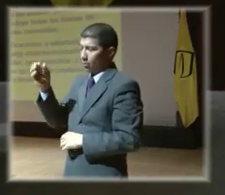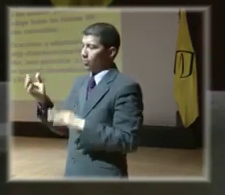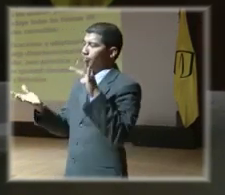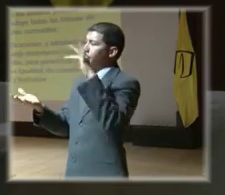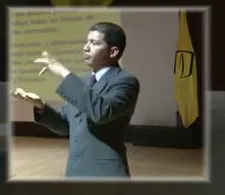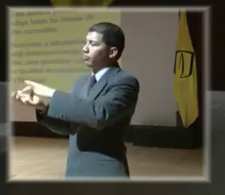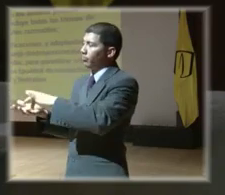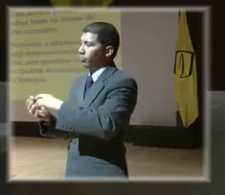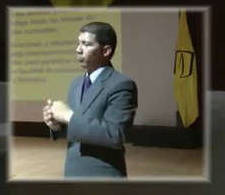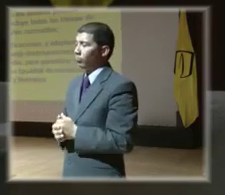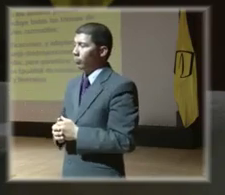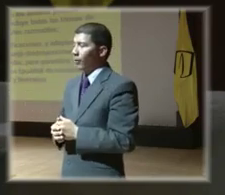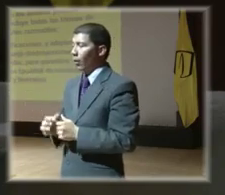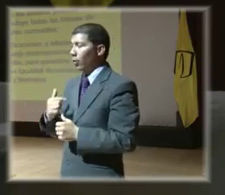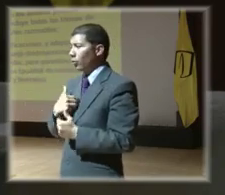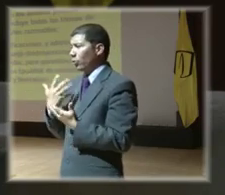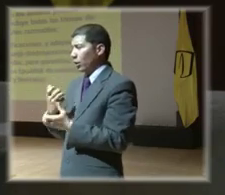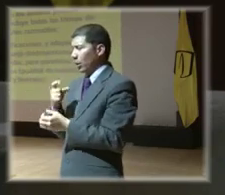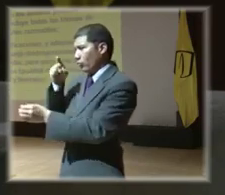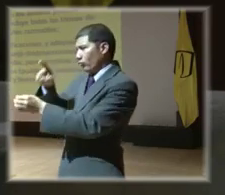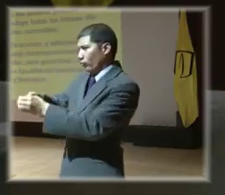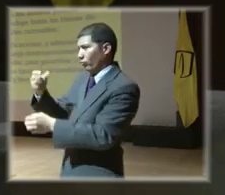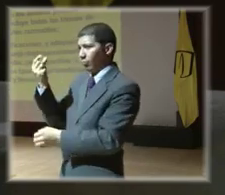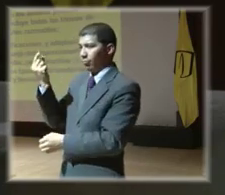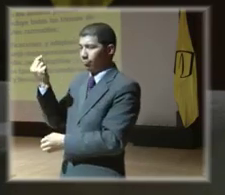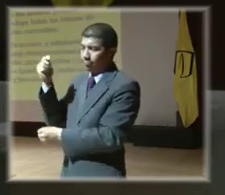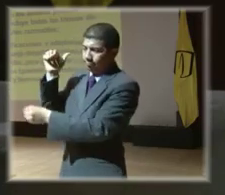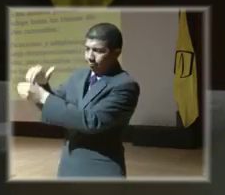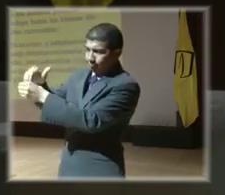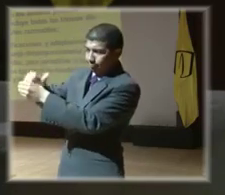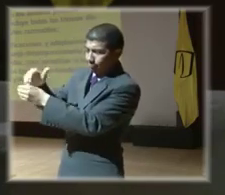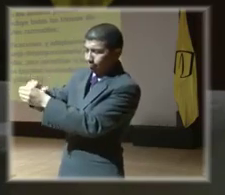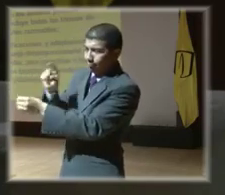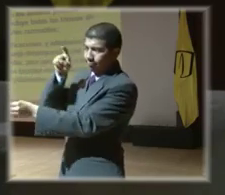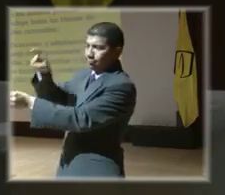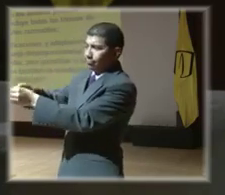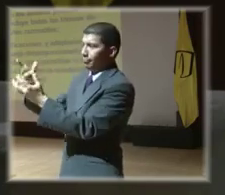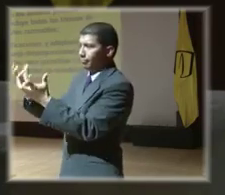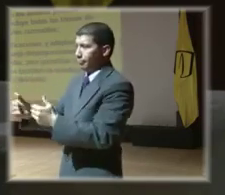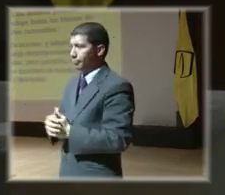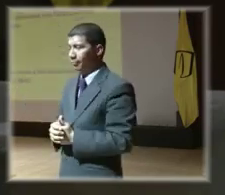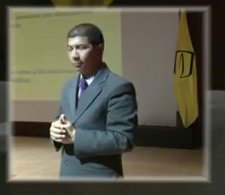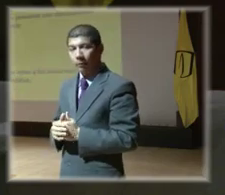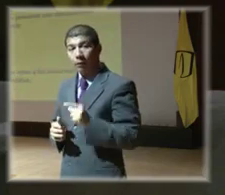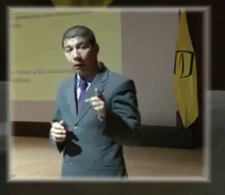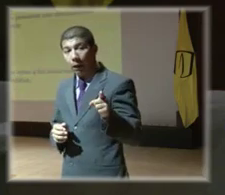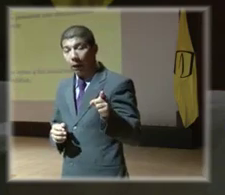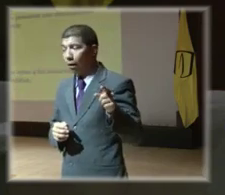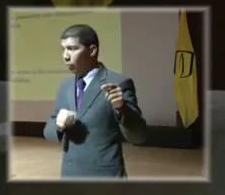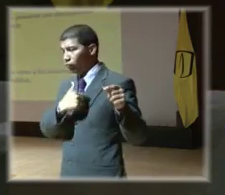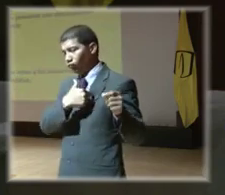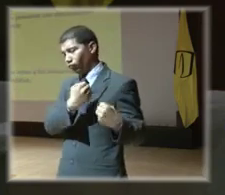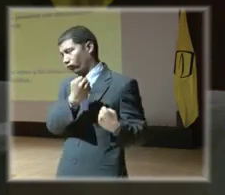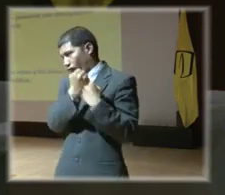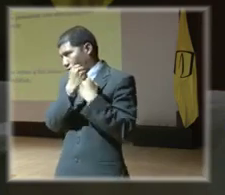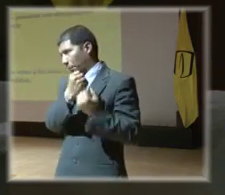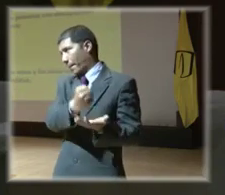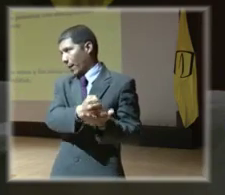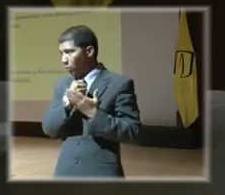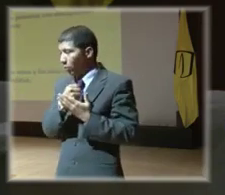este individuo ha identificado como apoyar a tomar sus decisiones, entonces eso tendría que